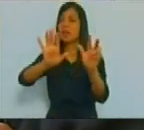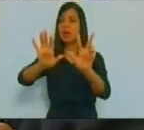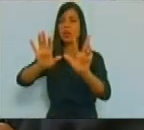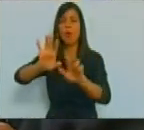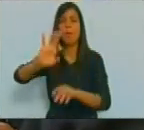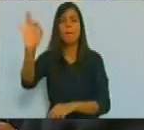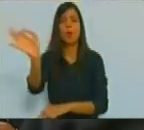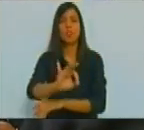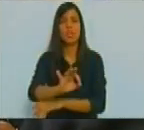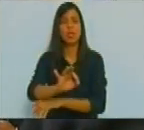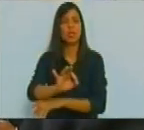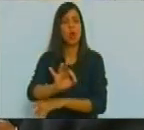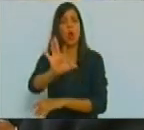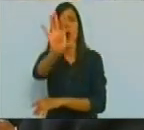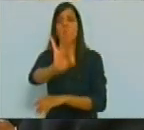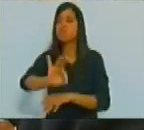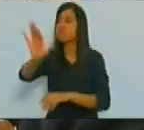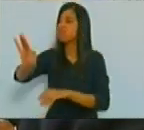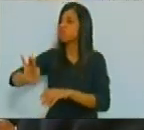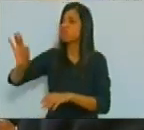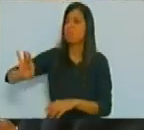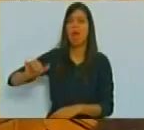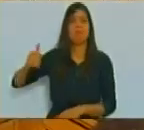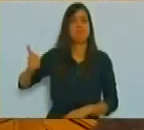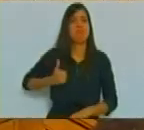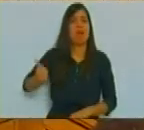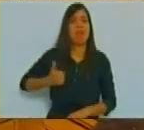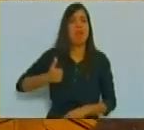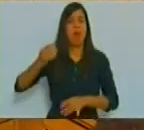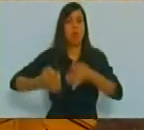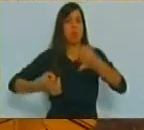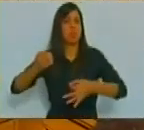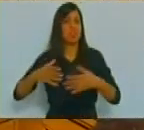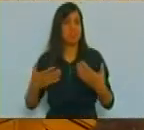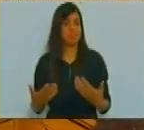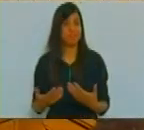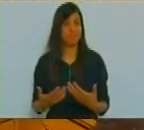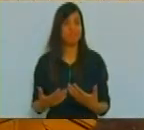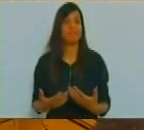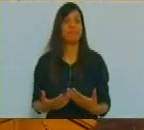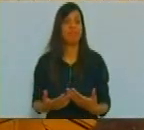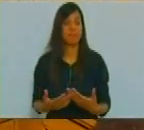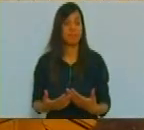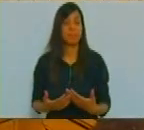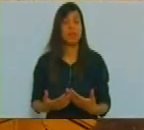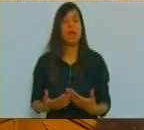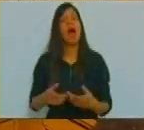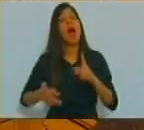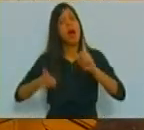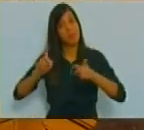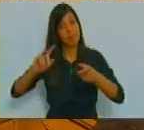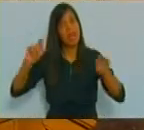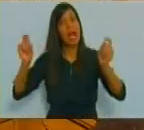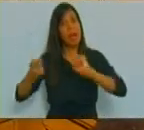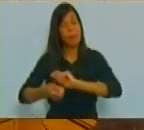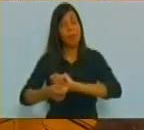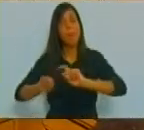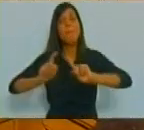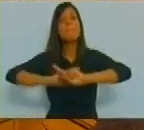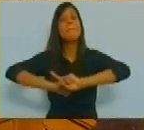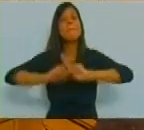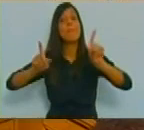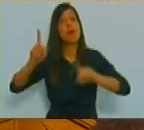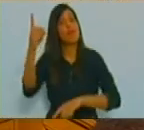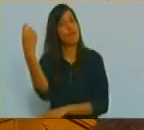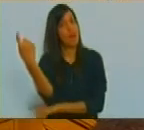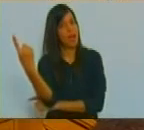jueces era designado a dedo y nosotros hemos avanzado tenemos que reconocerlo pero cuánto nos falta